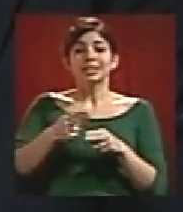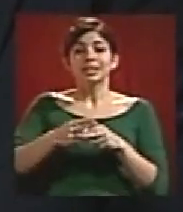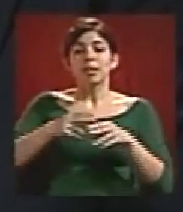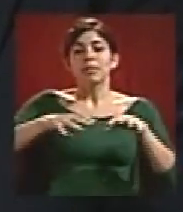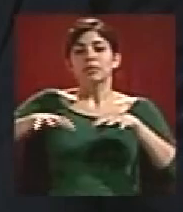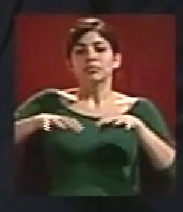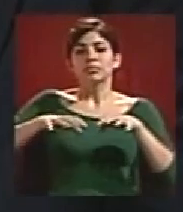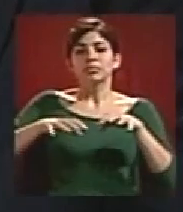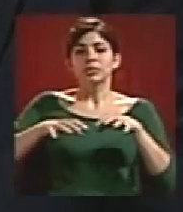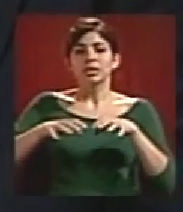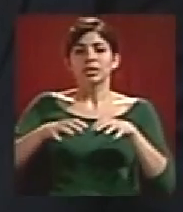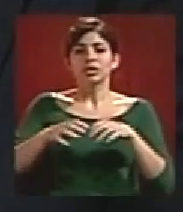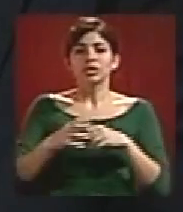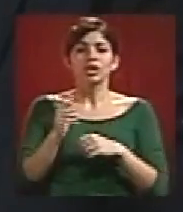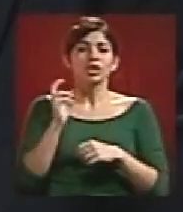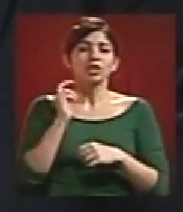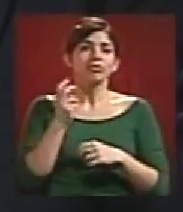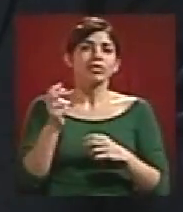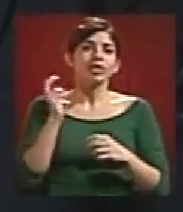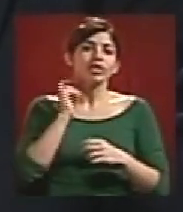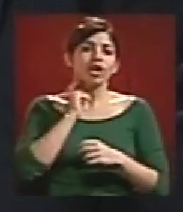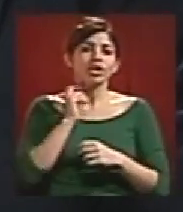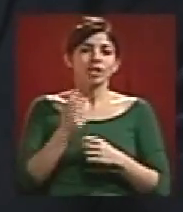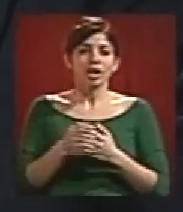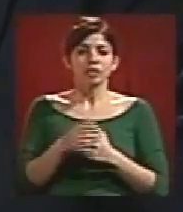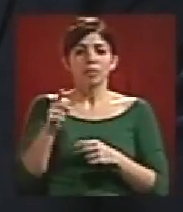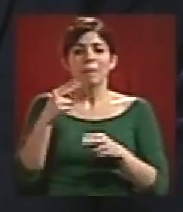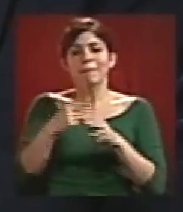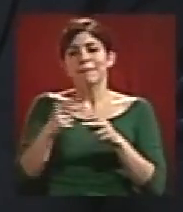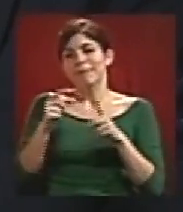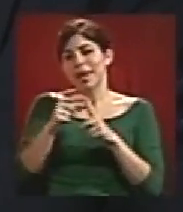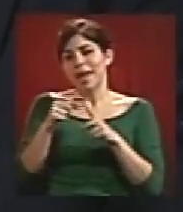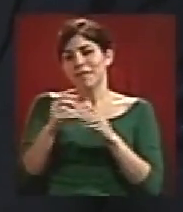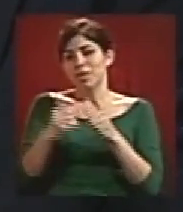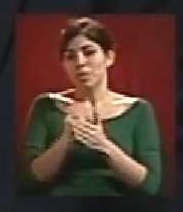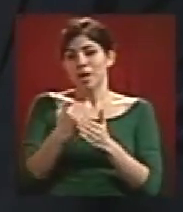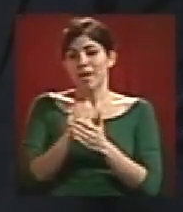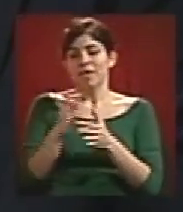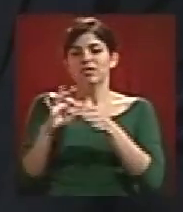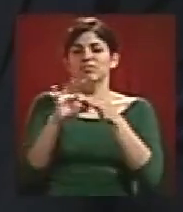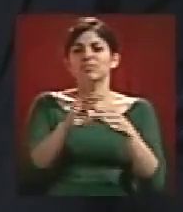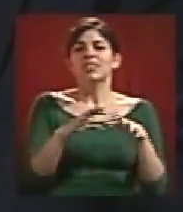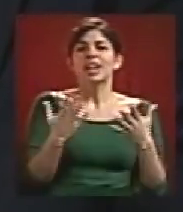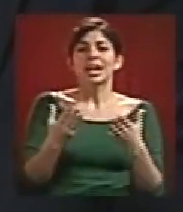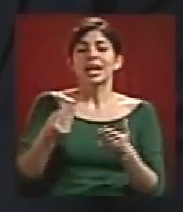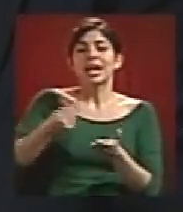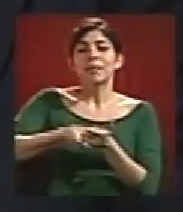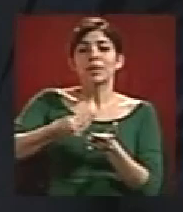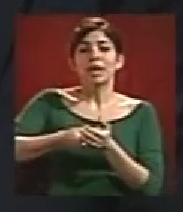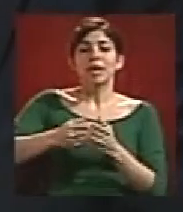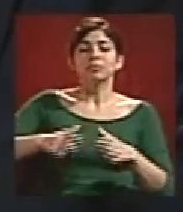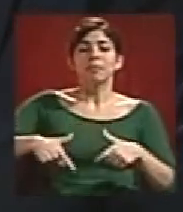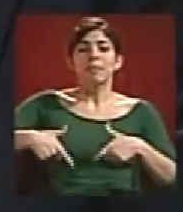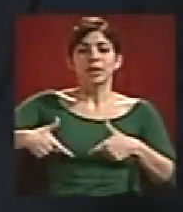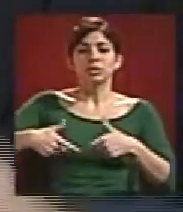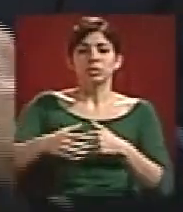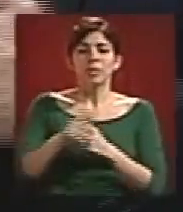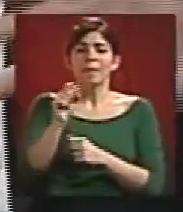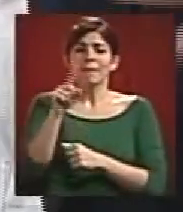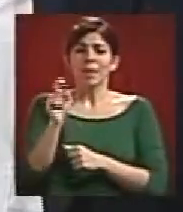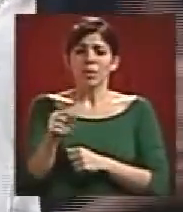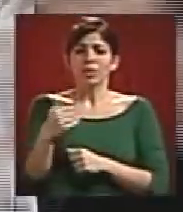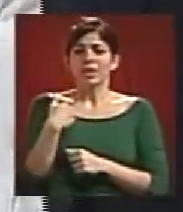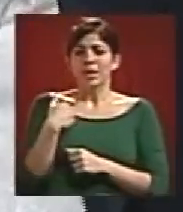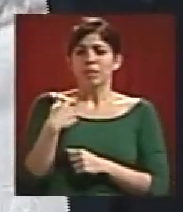activos tóxicos, ahora es una palabrita nueva, que tienen que ver con las hipotecas basura. Y entonces una de las preguntas, y bueno, nosotros